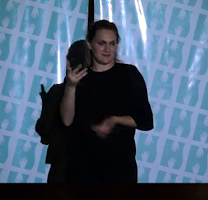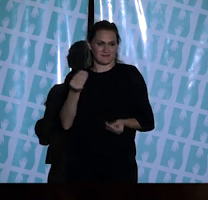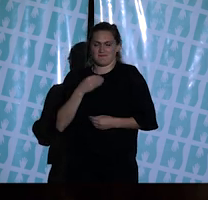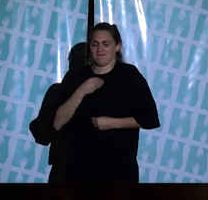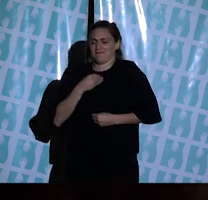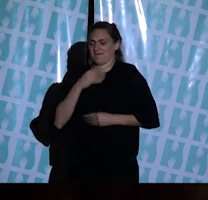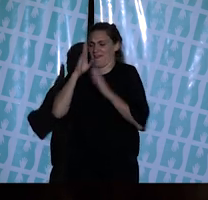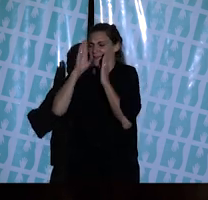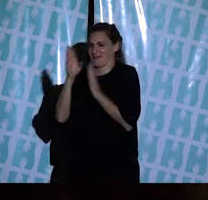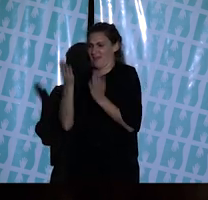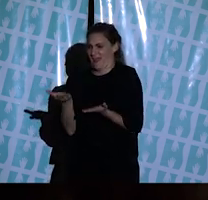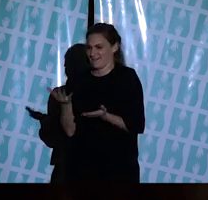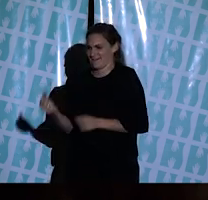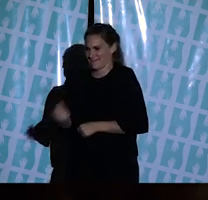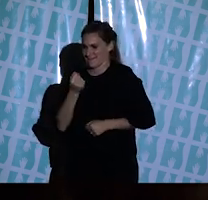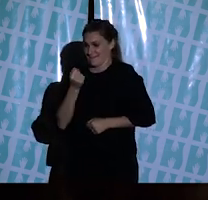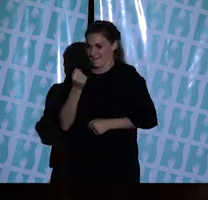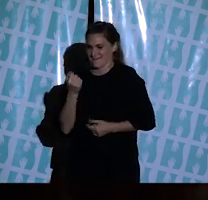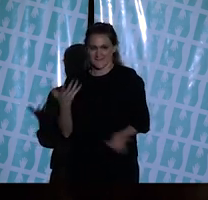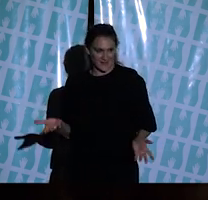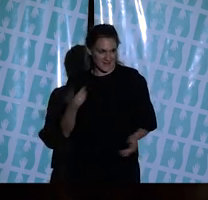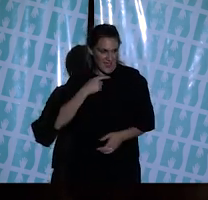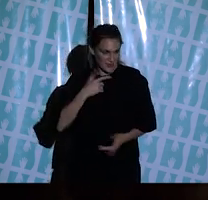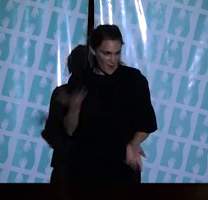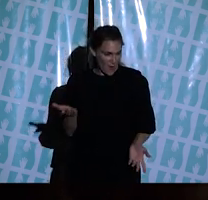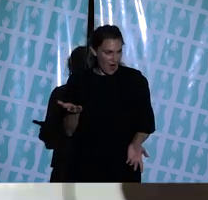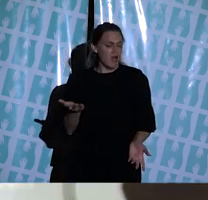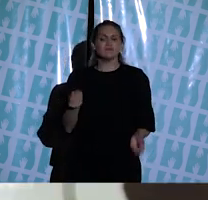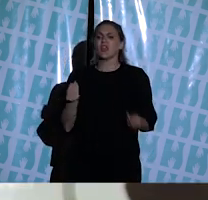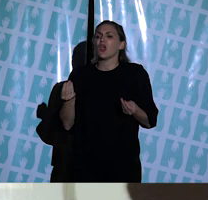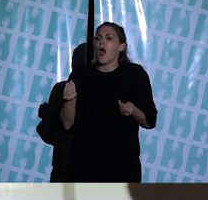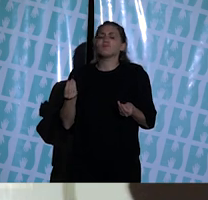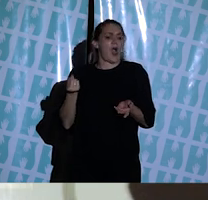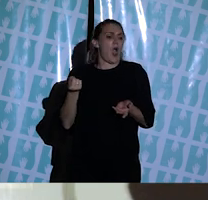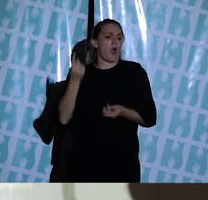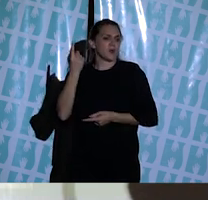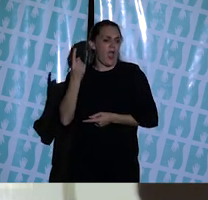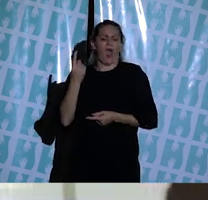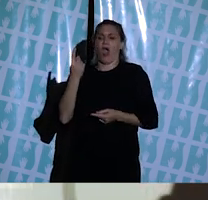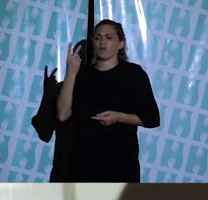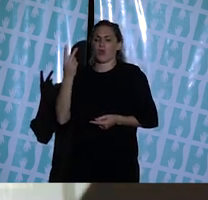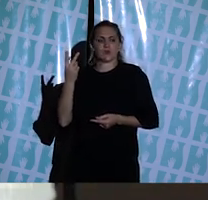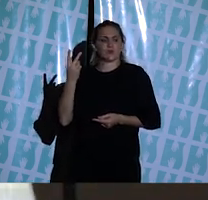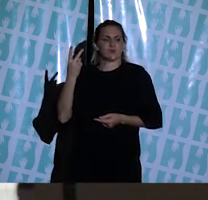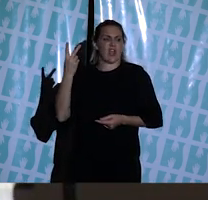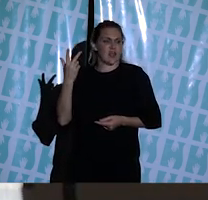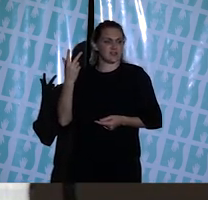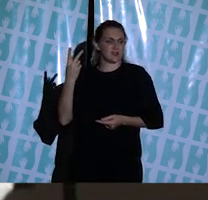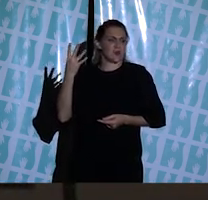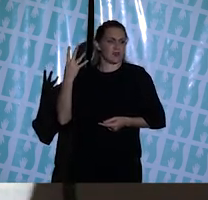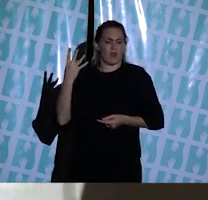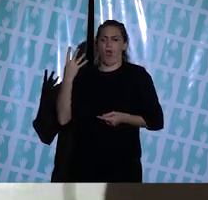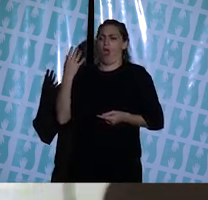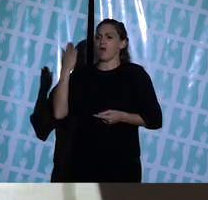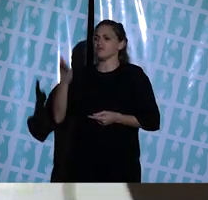¿cómo? Y ese refuerzo me da, de alguna manera,